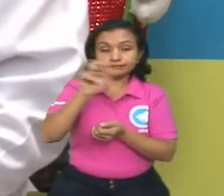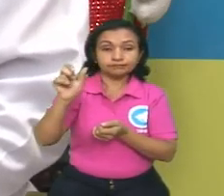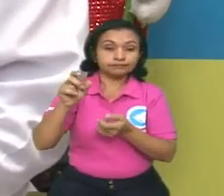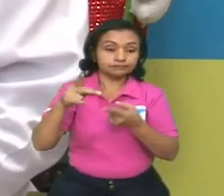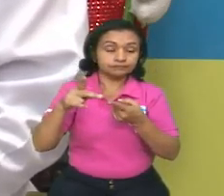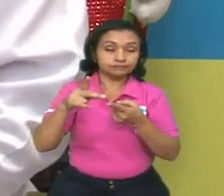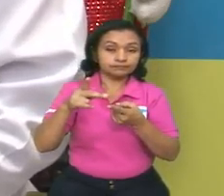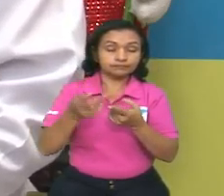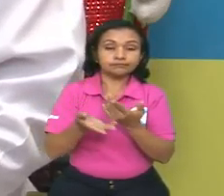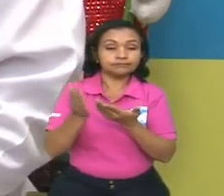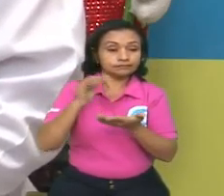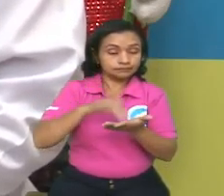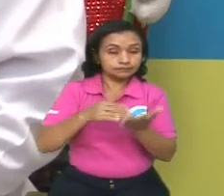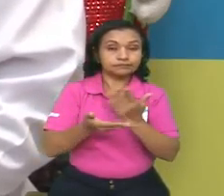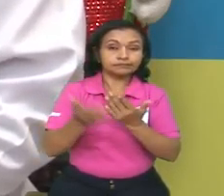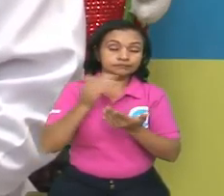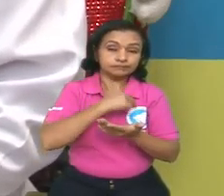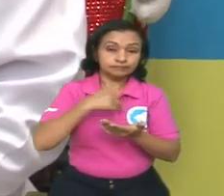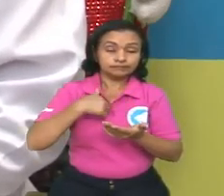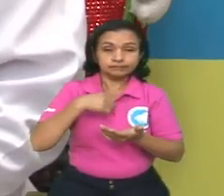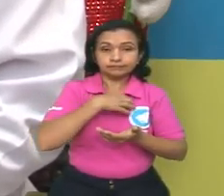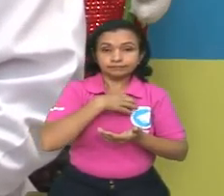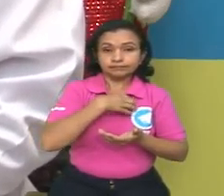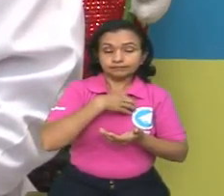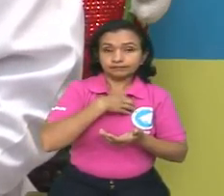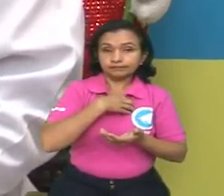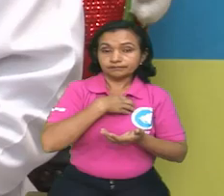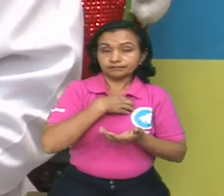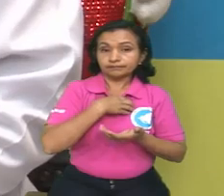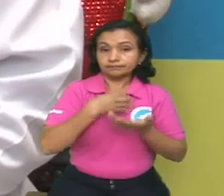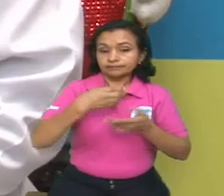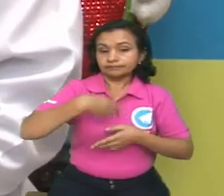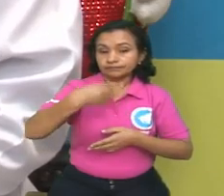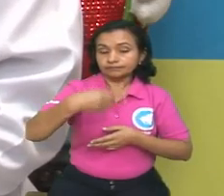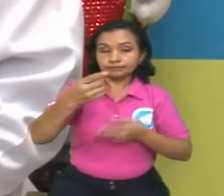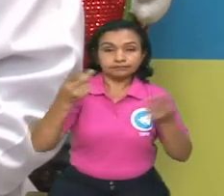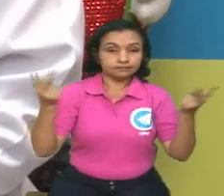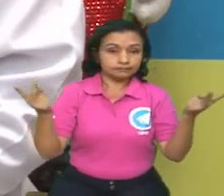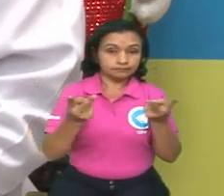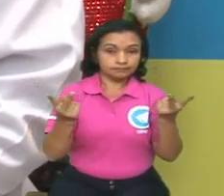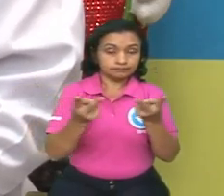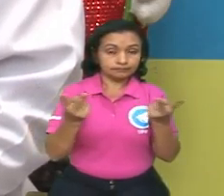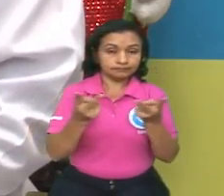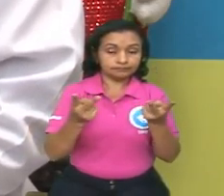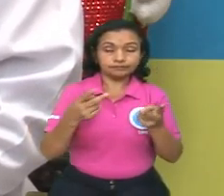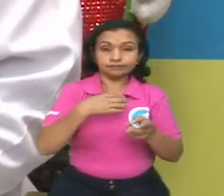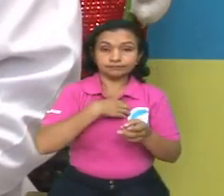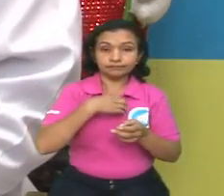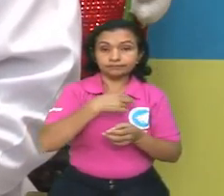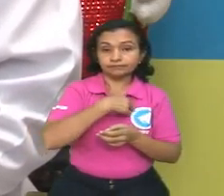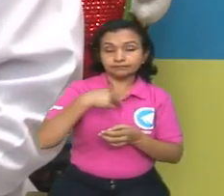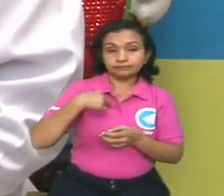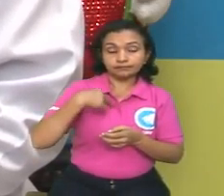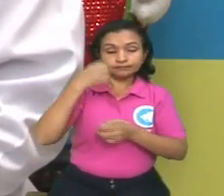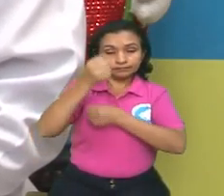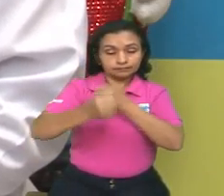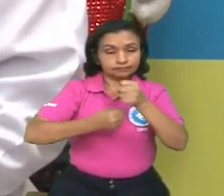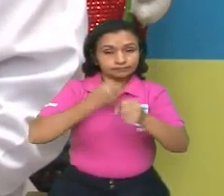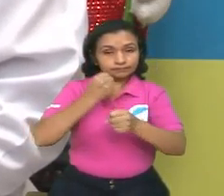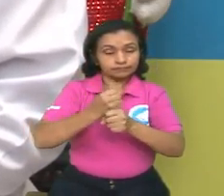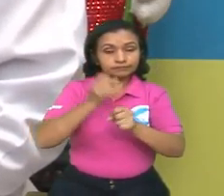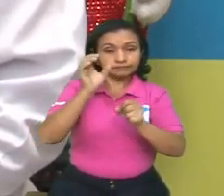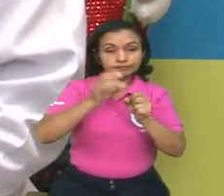una rutina. Se tiene que volver parte de nuestro diario vivir, de lo que nosotros tenemos que realizar. Cada año parte de